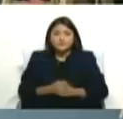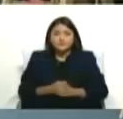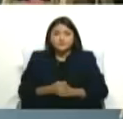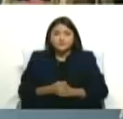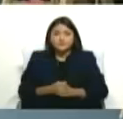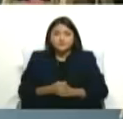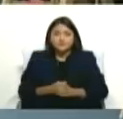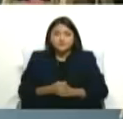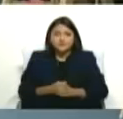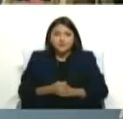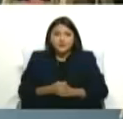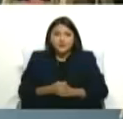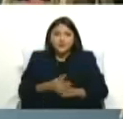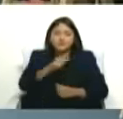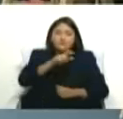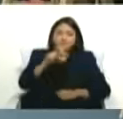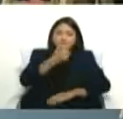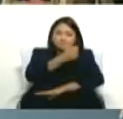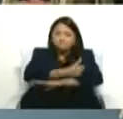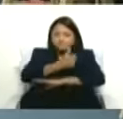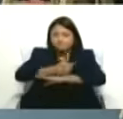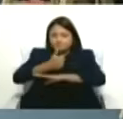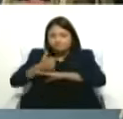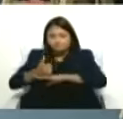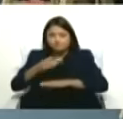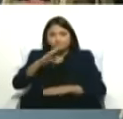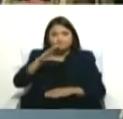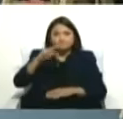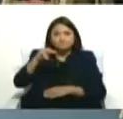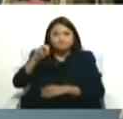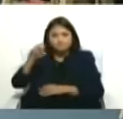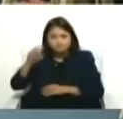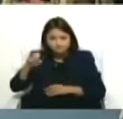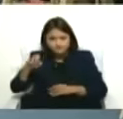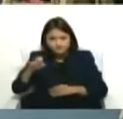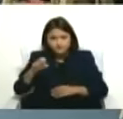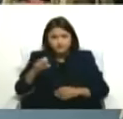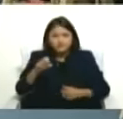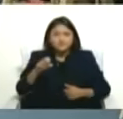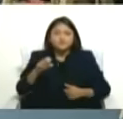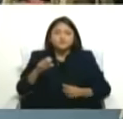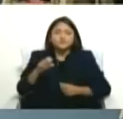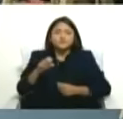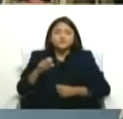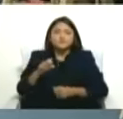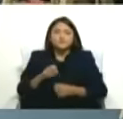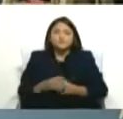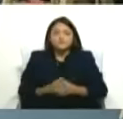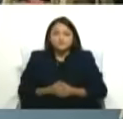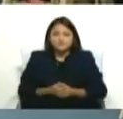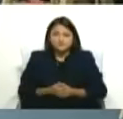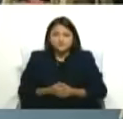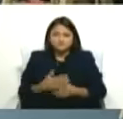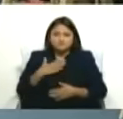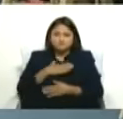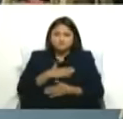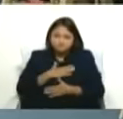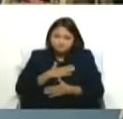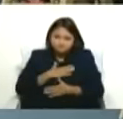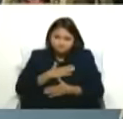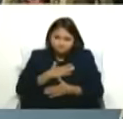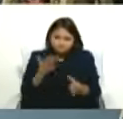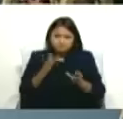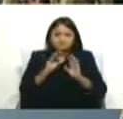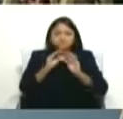nombre de las rectoras y los rectores de este poder del Estado. Nos complace